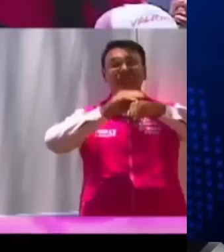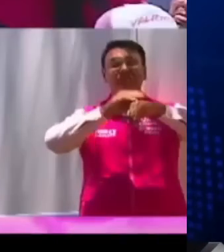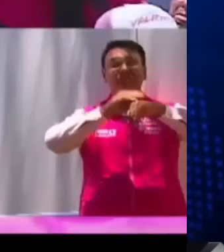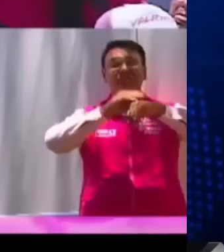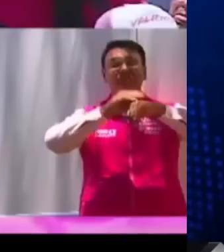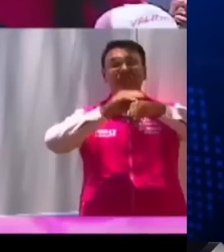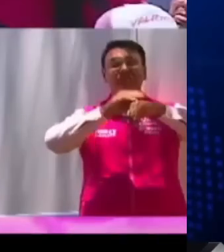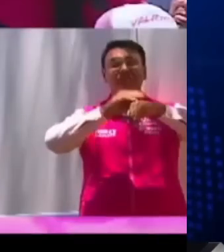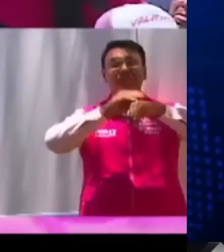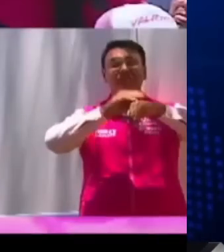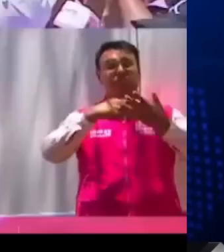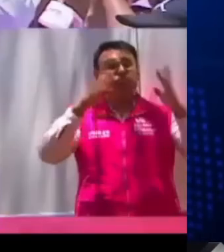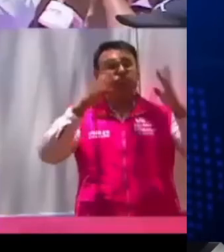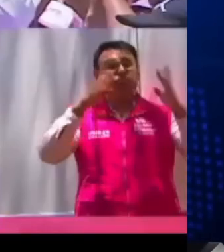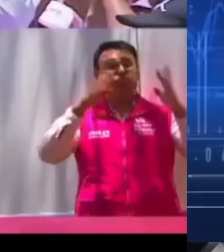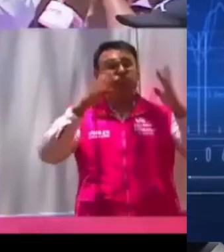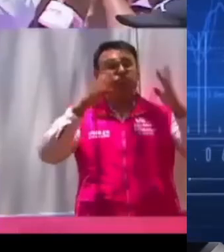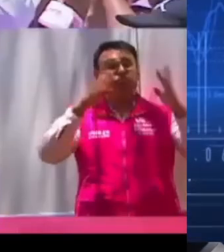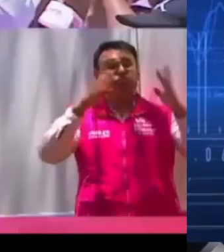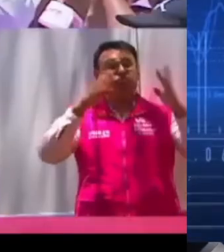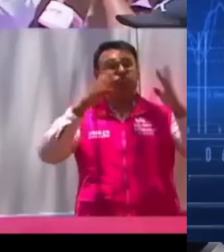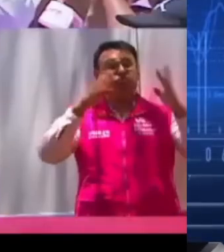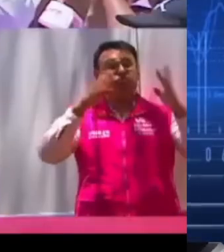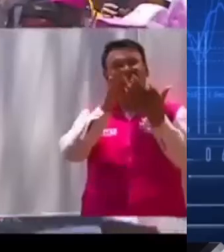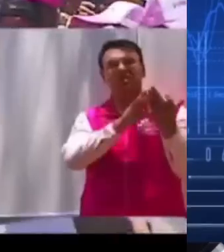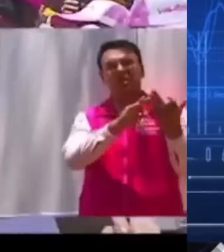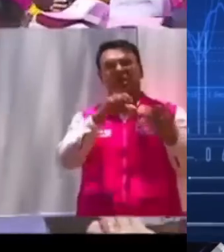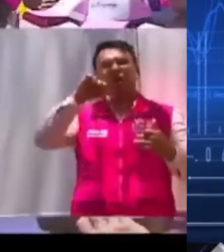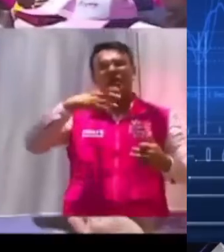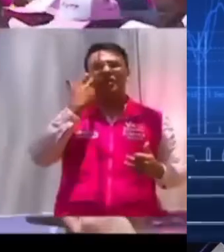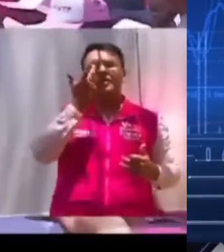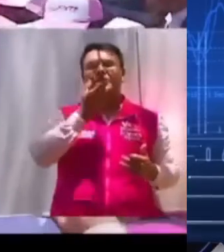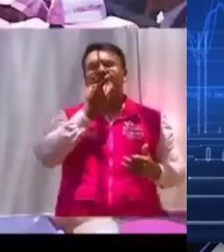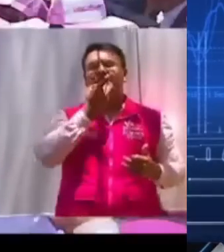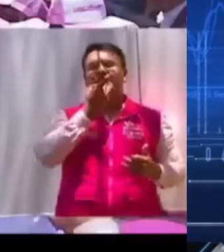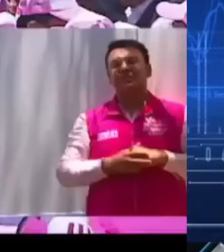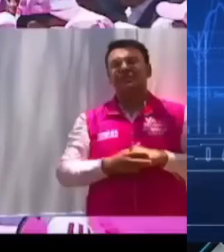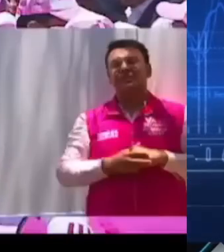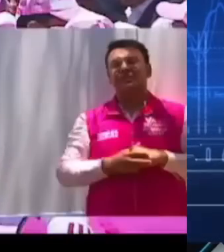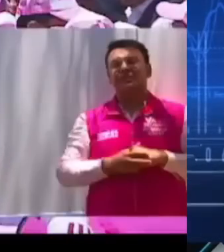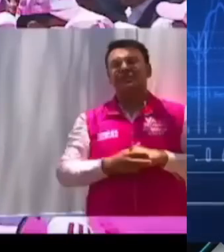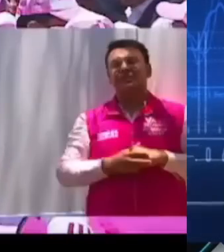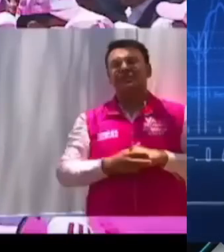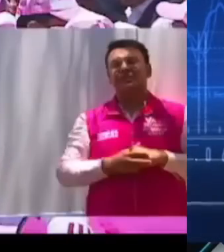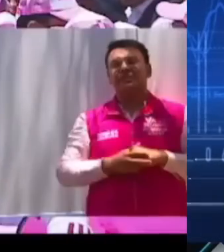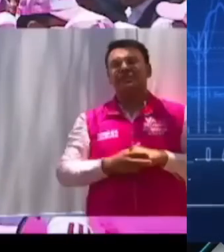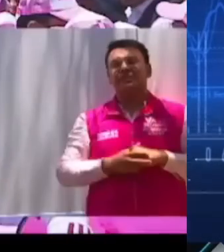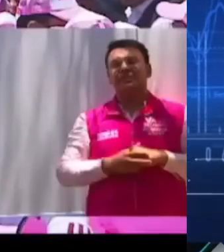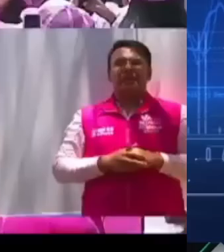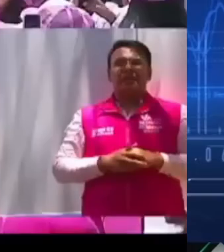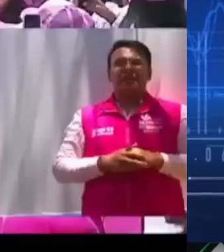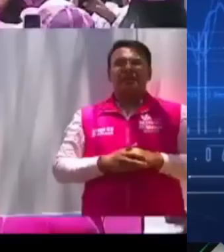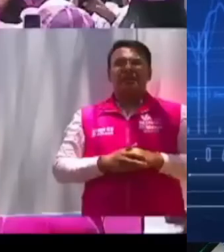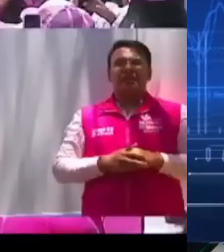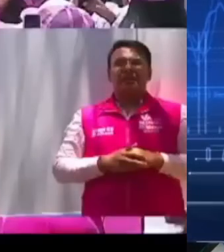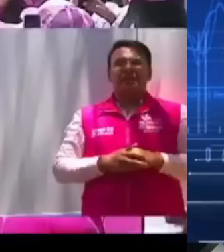marea Rosa hoy quiero decirles que sería muy muy lamentable que